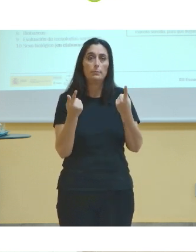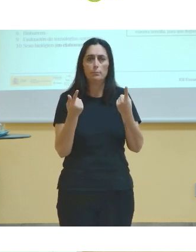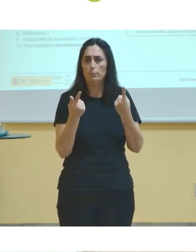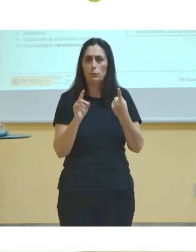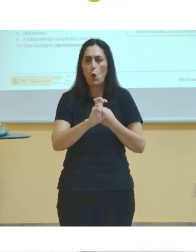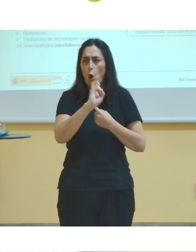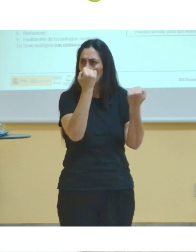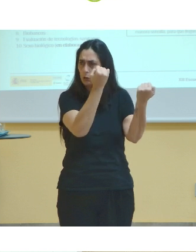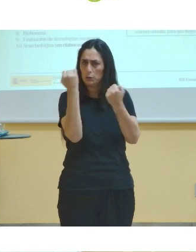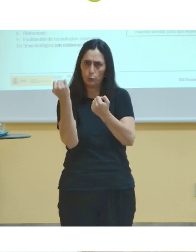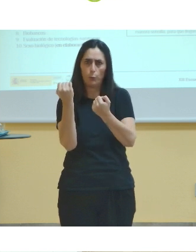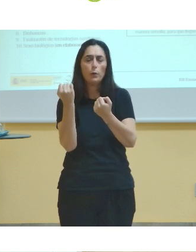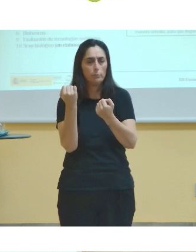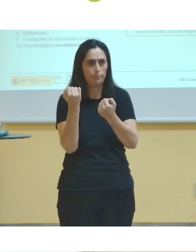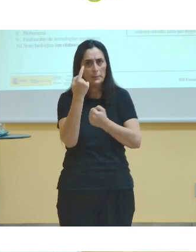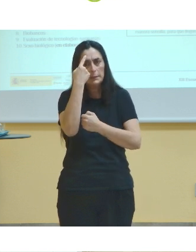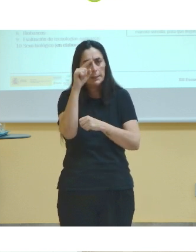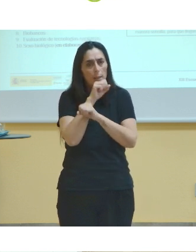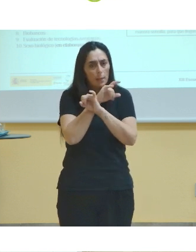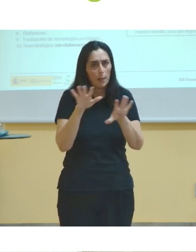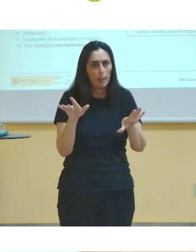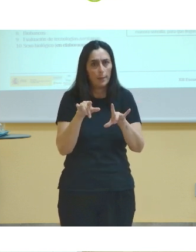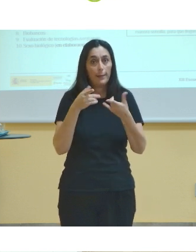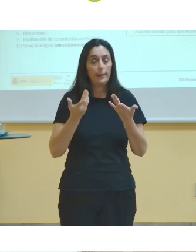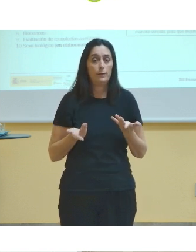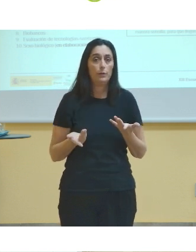montón de otras instituciones, con lo cual entre ellos